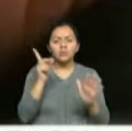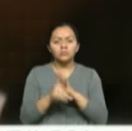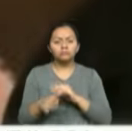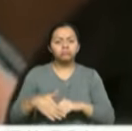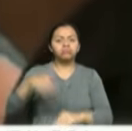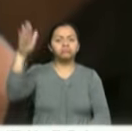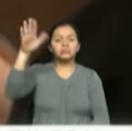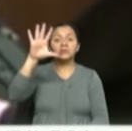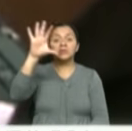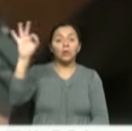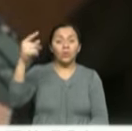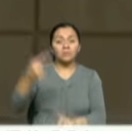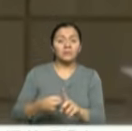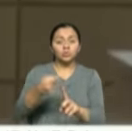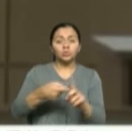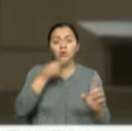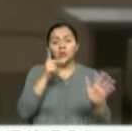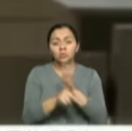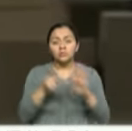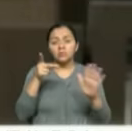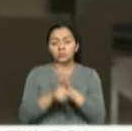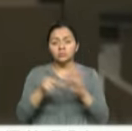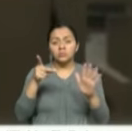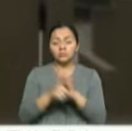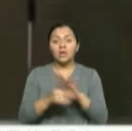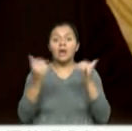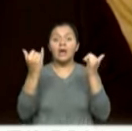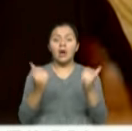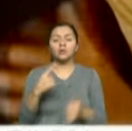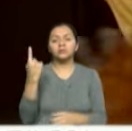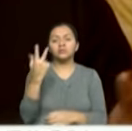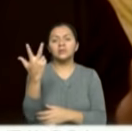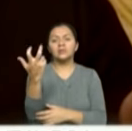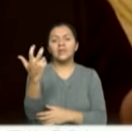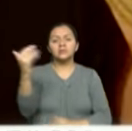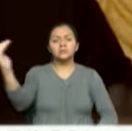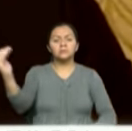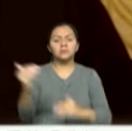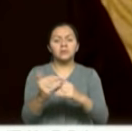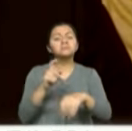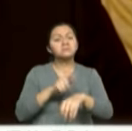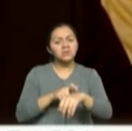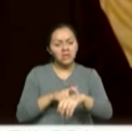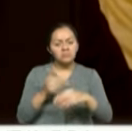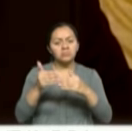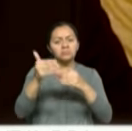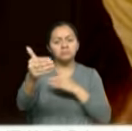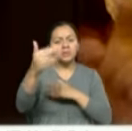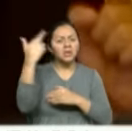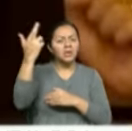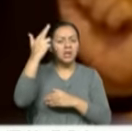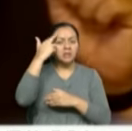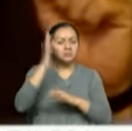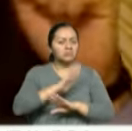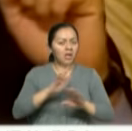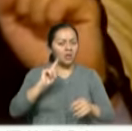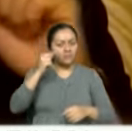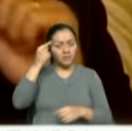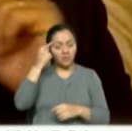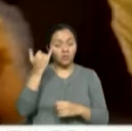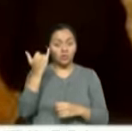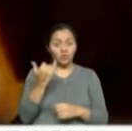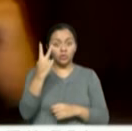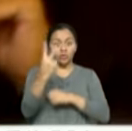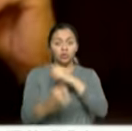denuncias mensuales. Hoy en día, se receptan apenas 13. Incluso más rápido el tiempo no daba razón, apenas 2 años. Se han reducido a la